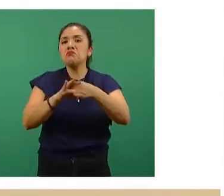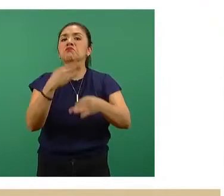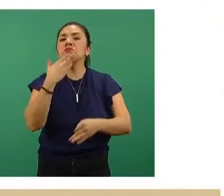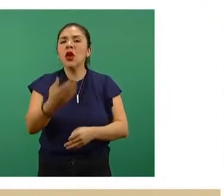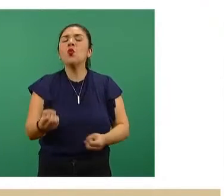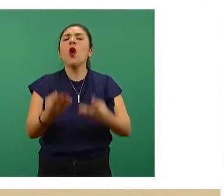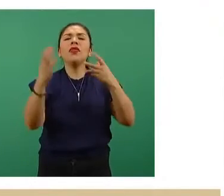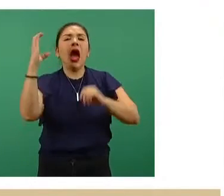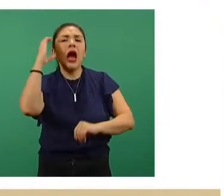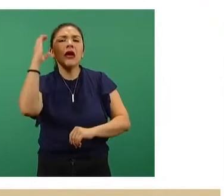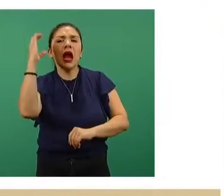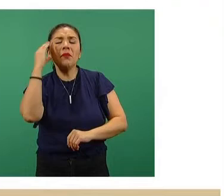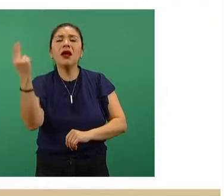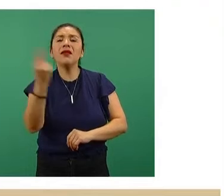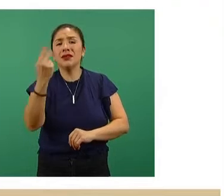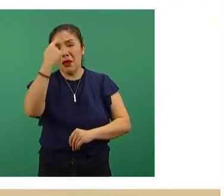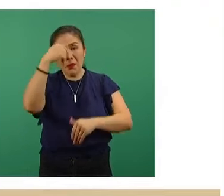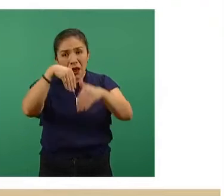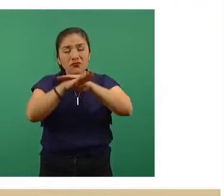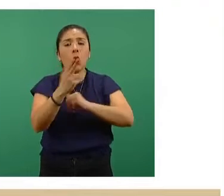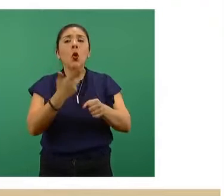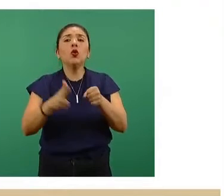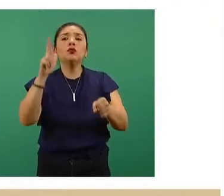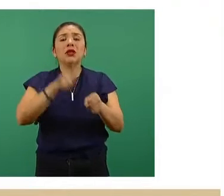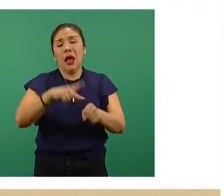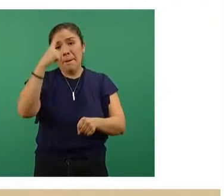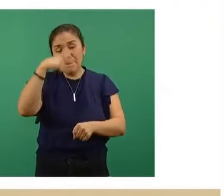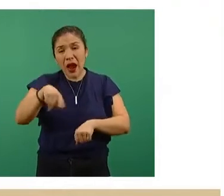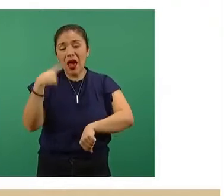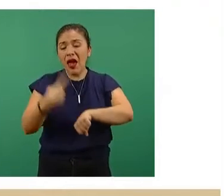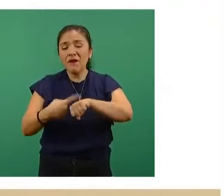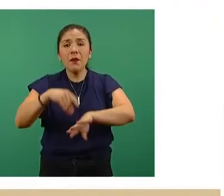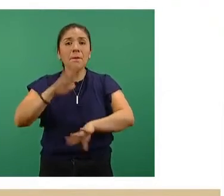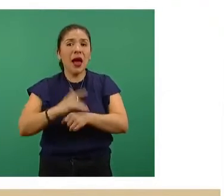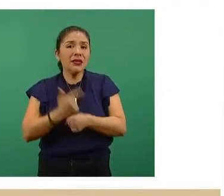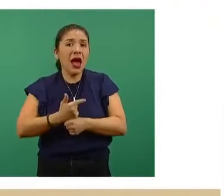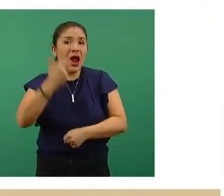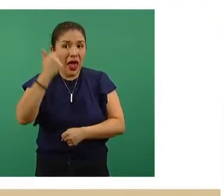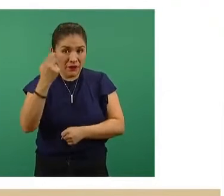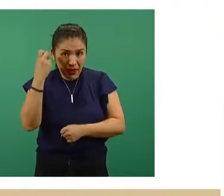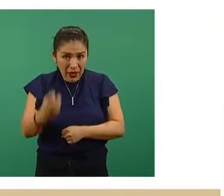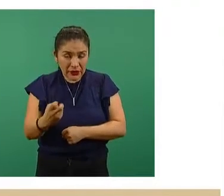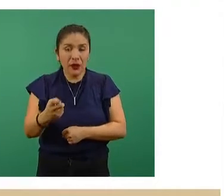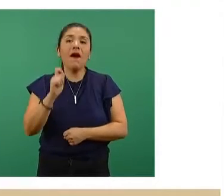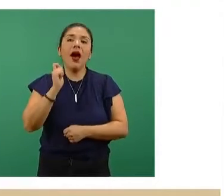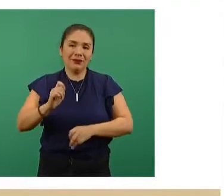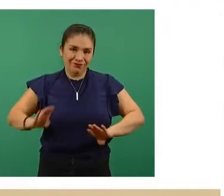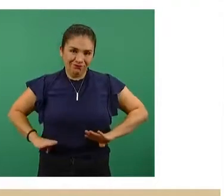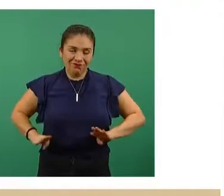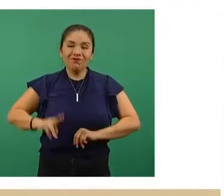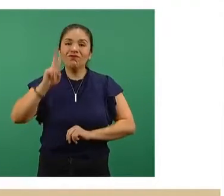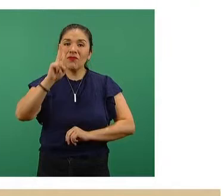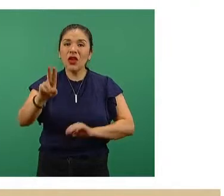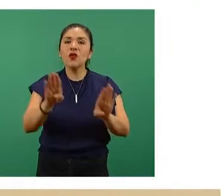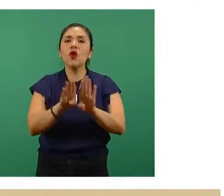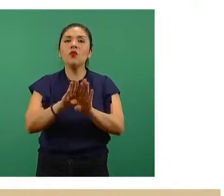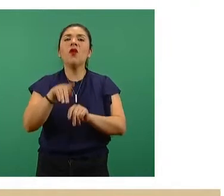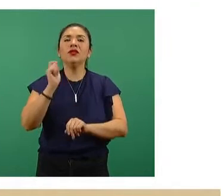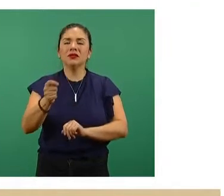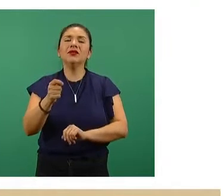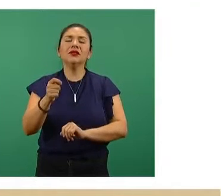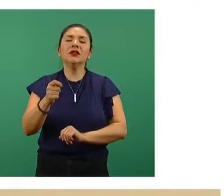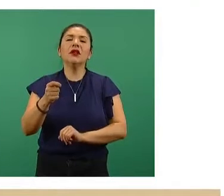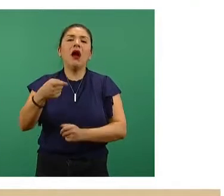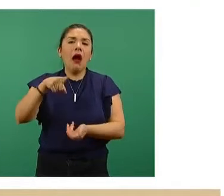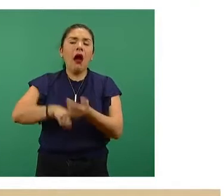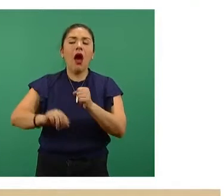personas que tienen signos y síntomas de infección respiratoria aguda grave, que es precisamente el síndrome que